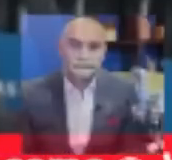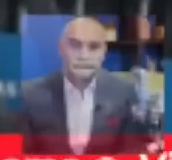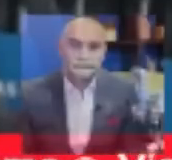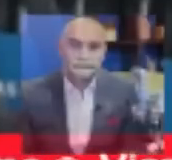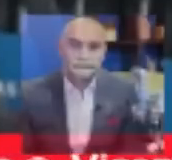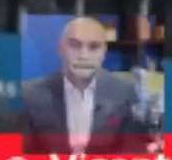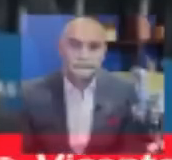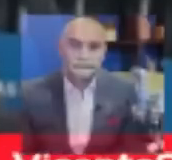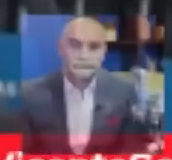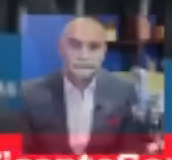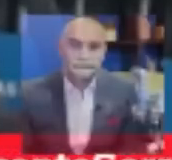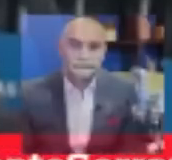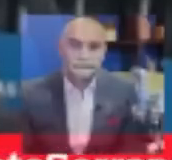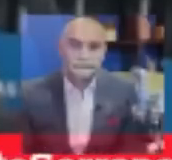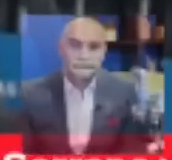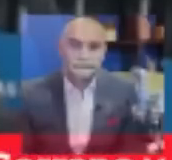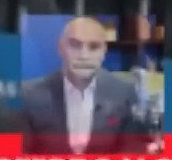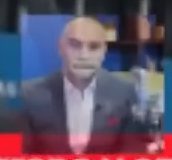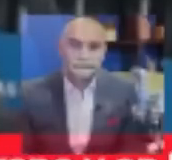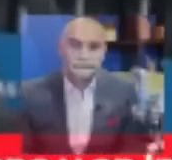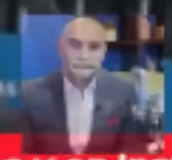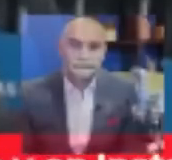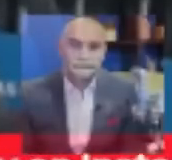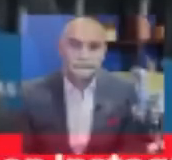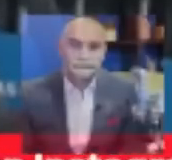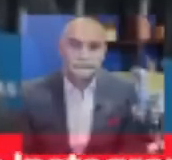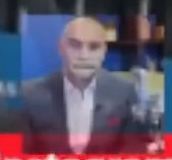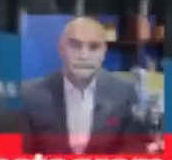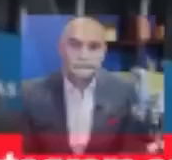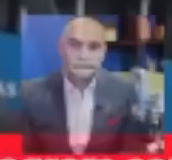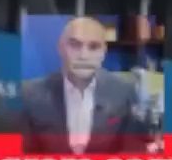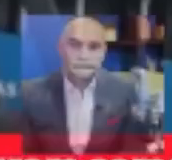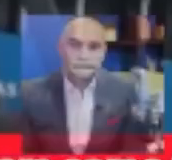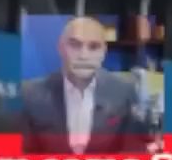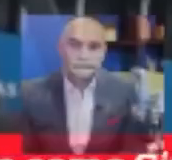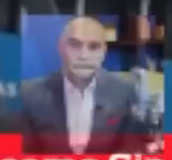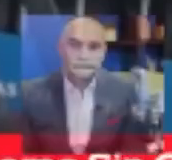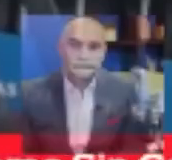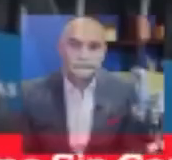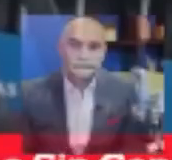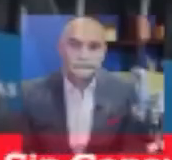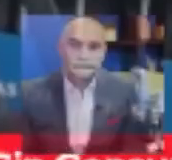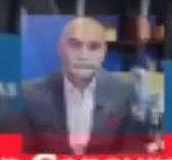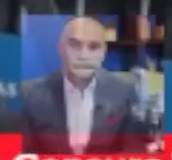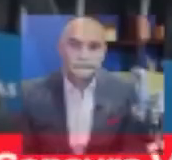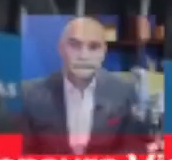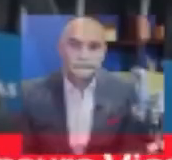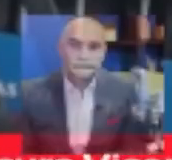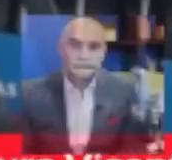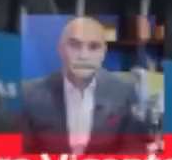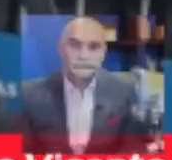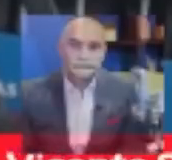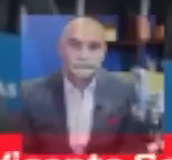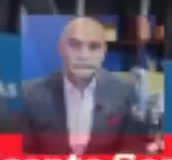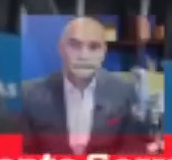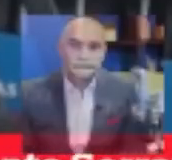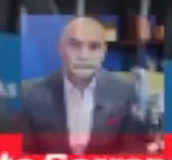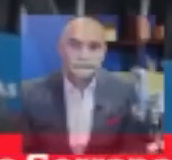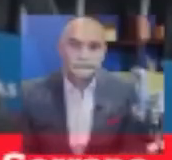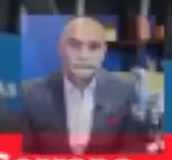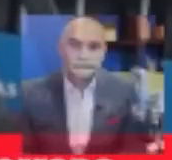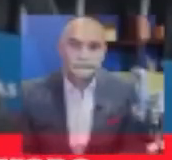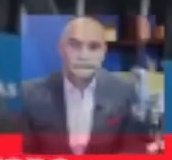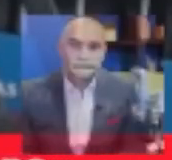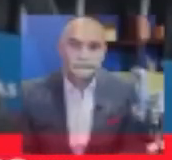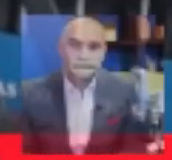ministra presidenta de la suprema corte de justicia de la nación y que diga a ver yo no sabía yo no sabía